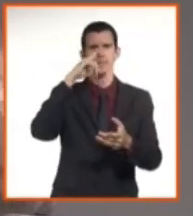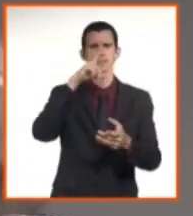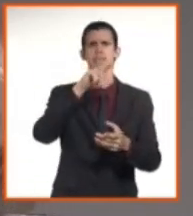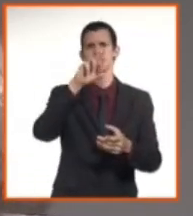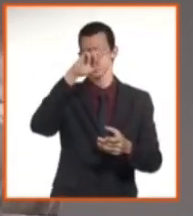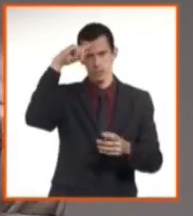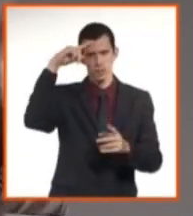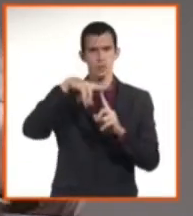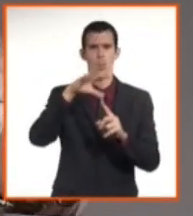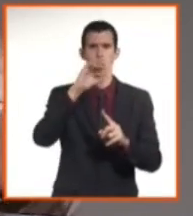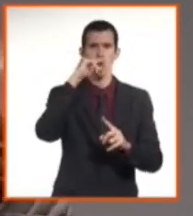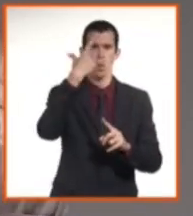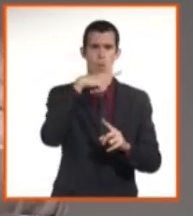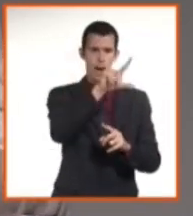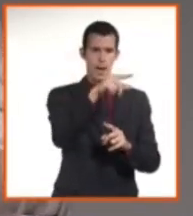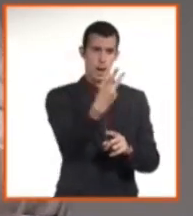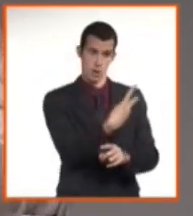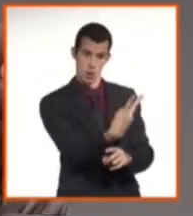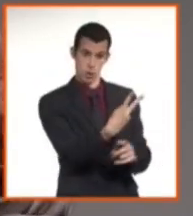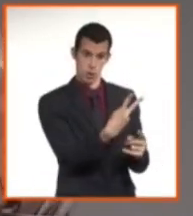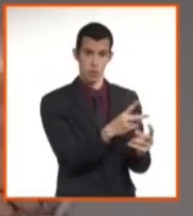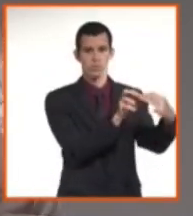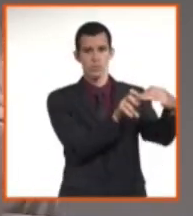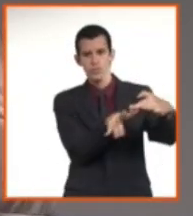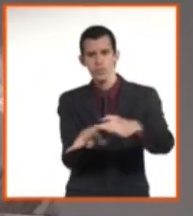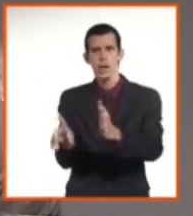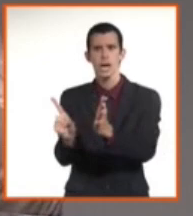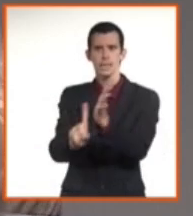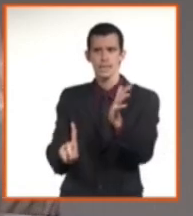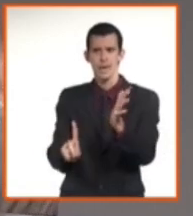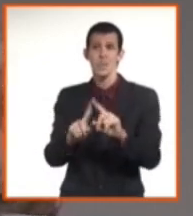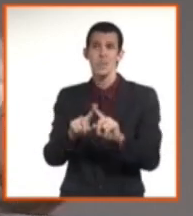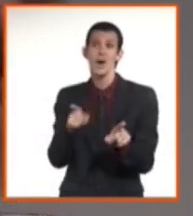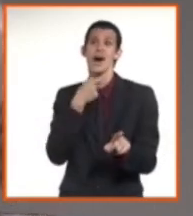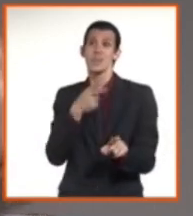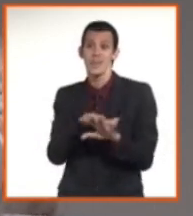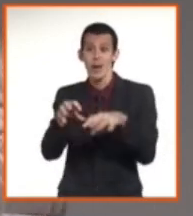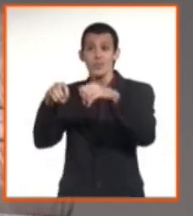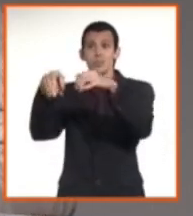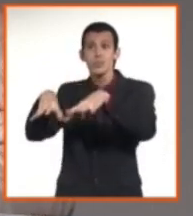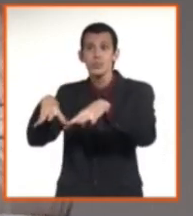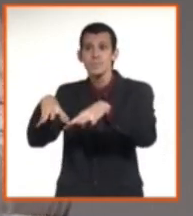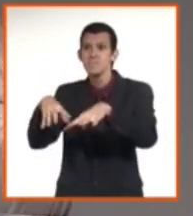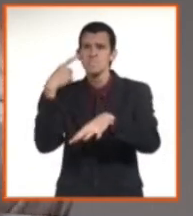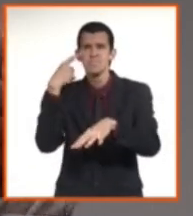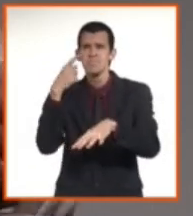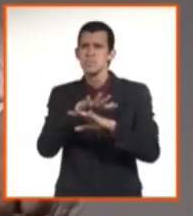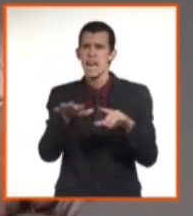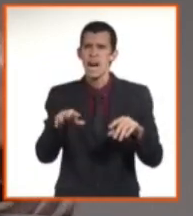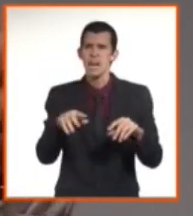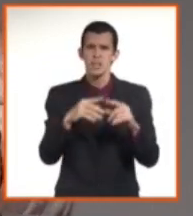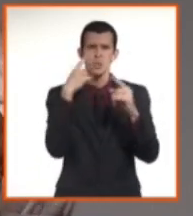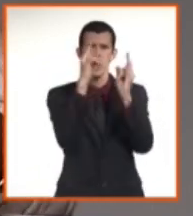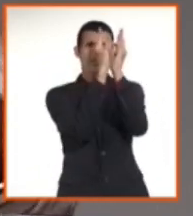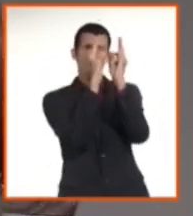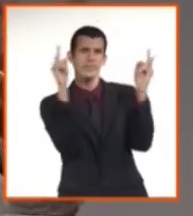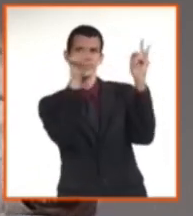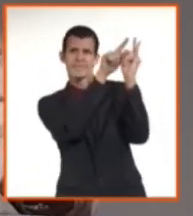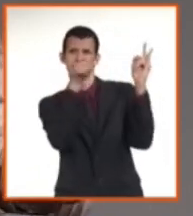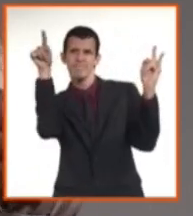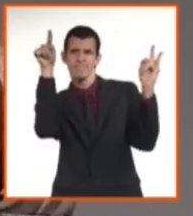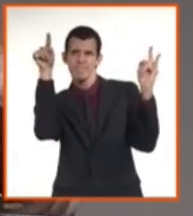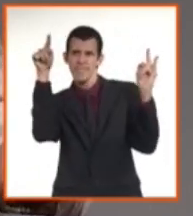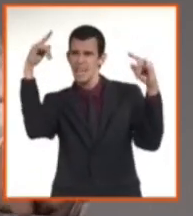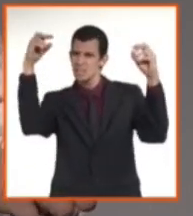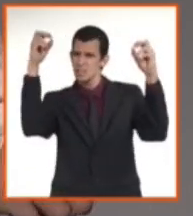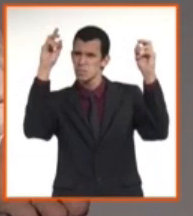cargas, aumentó mucho y no pudo el circuito. Algo que en un momento lo hacemos, no hubo que volver a desconectar, y eso indudablemente crea a veces